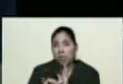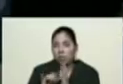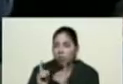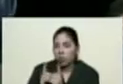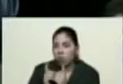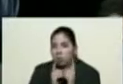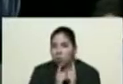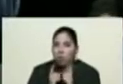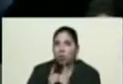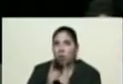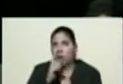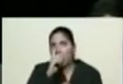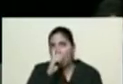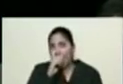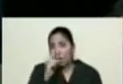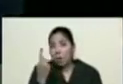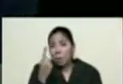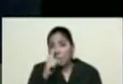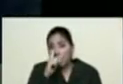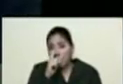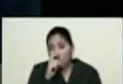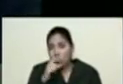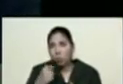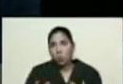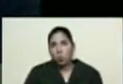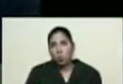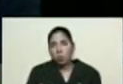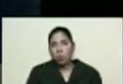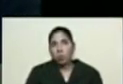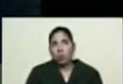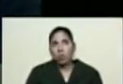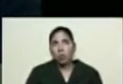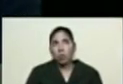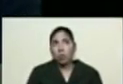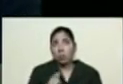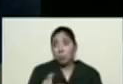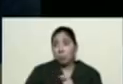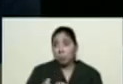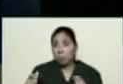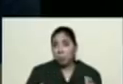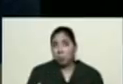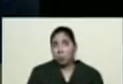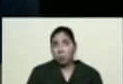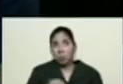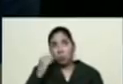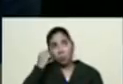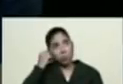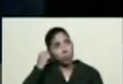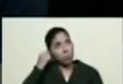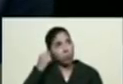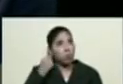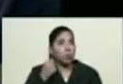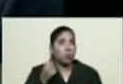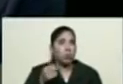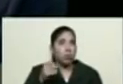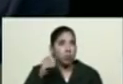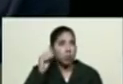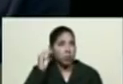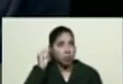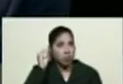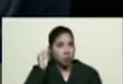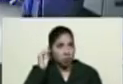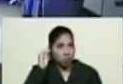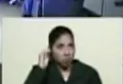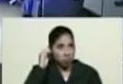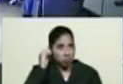años, sobre todo el primer año, sabemos cómo se le acercaron. Nosotros aquí tenemos un ave carroñera negra que llamamos Zamuro.